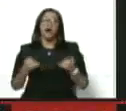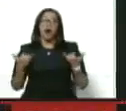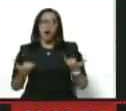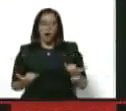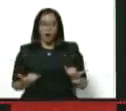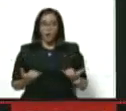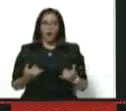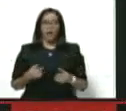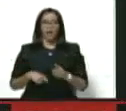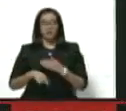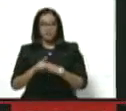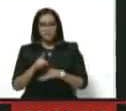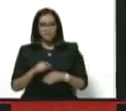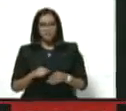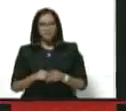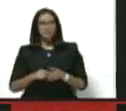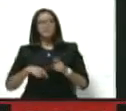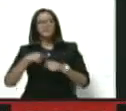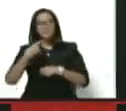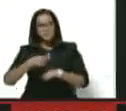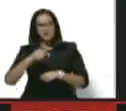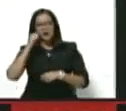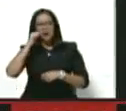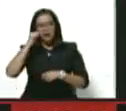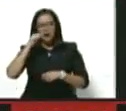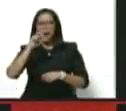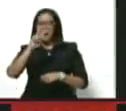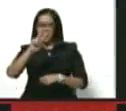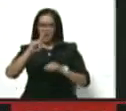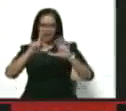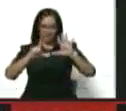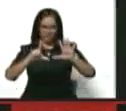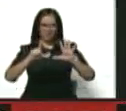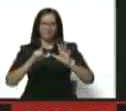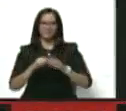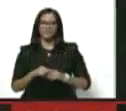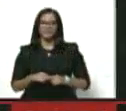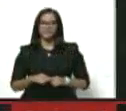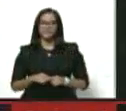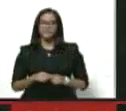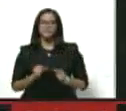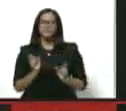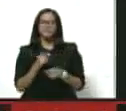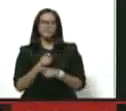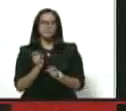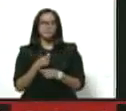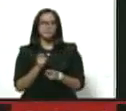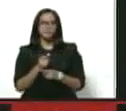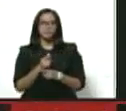va el próximo sábado 27 de agosto.